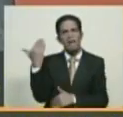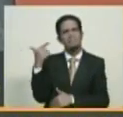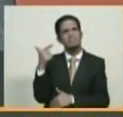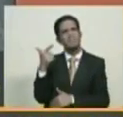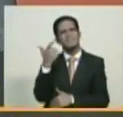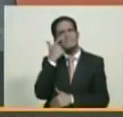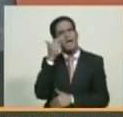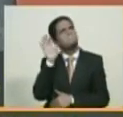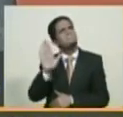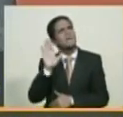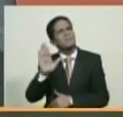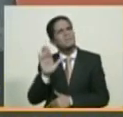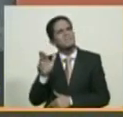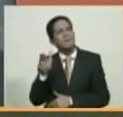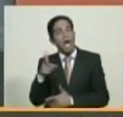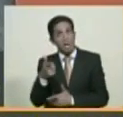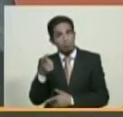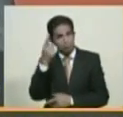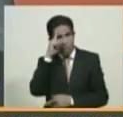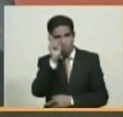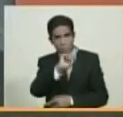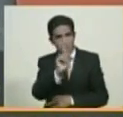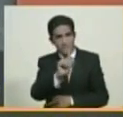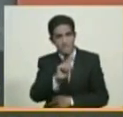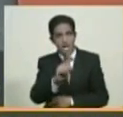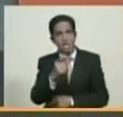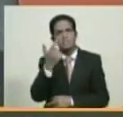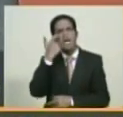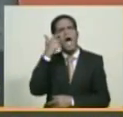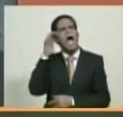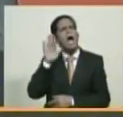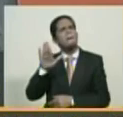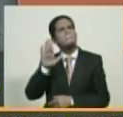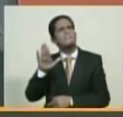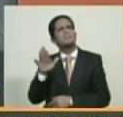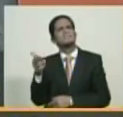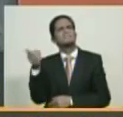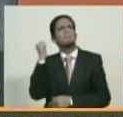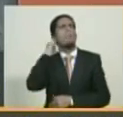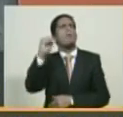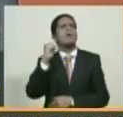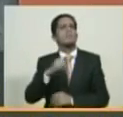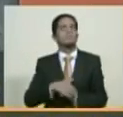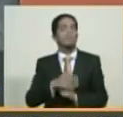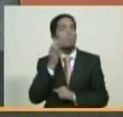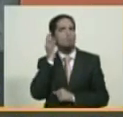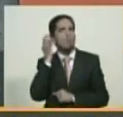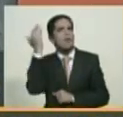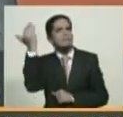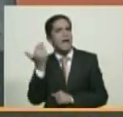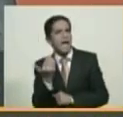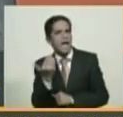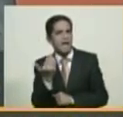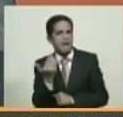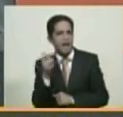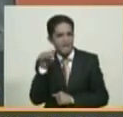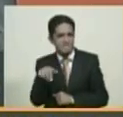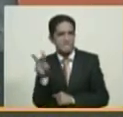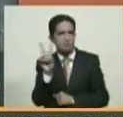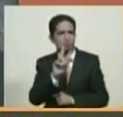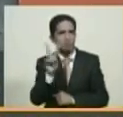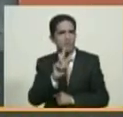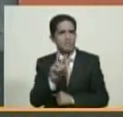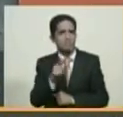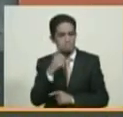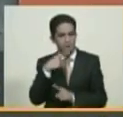ustedes eso? Por las redes sociales. Una señora repatriada de Perú, por supuesto no vamos a decir el nombre, pero tenemos